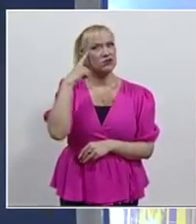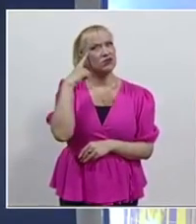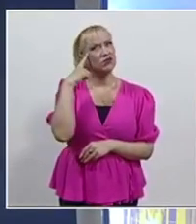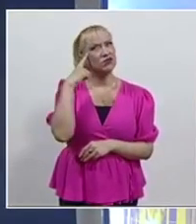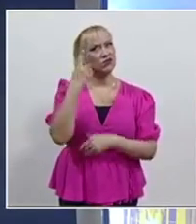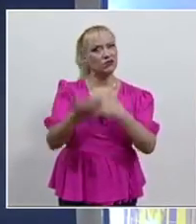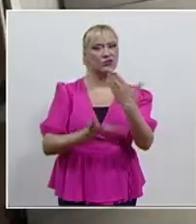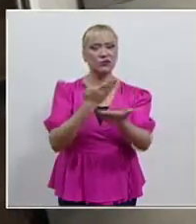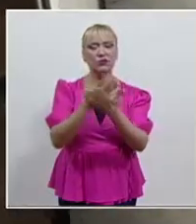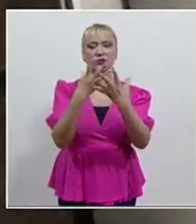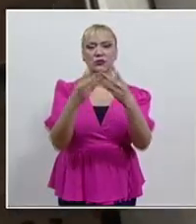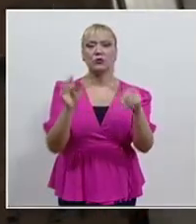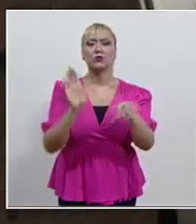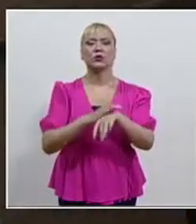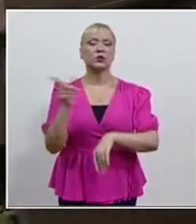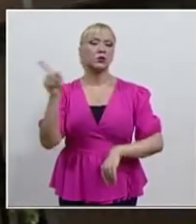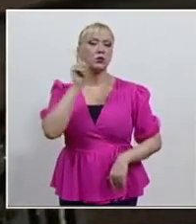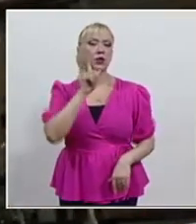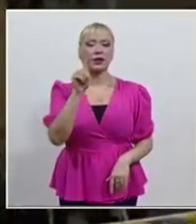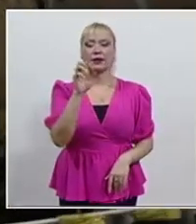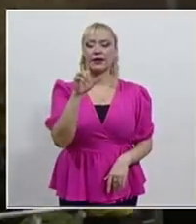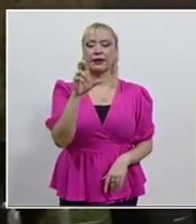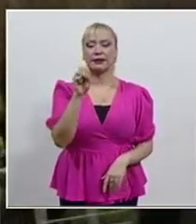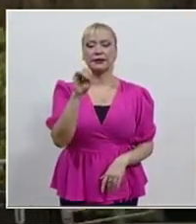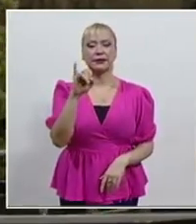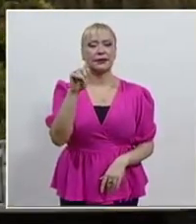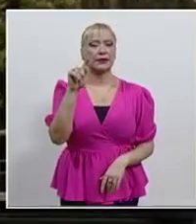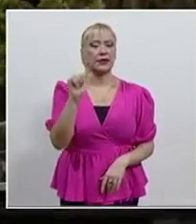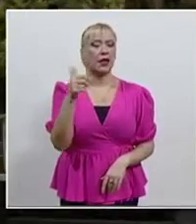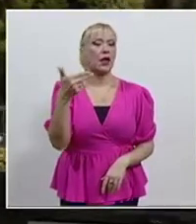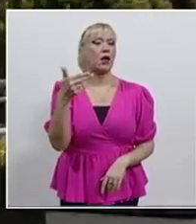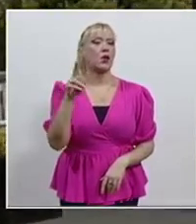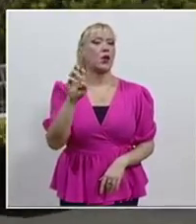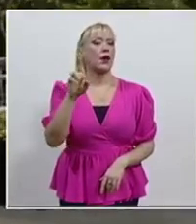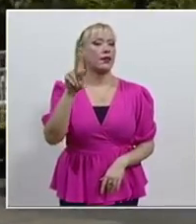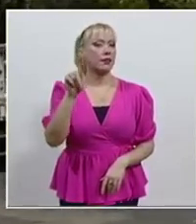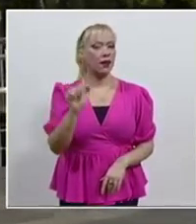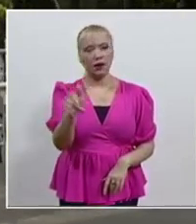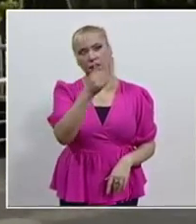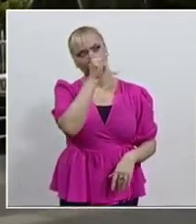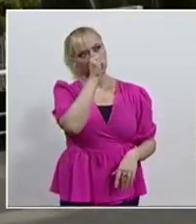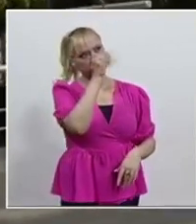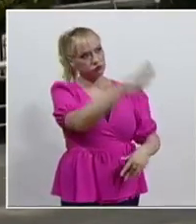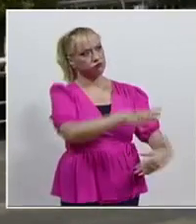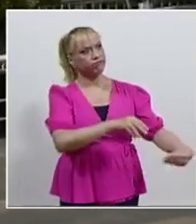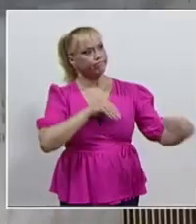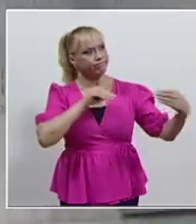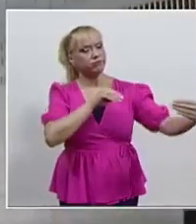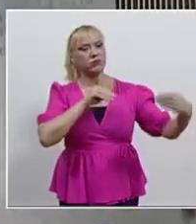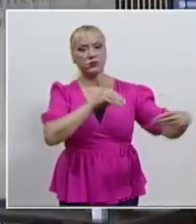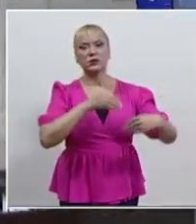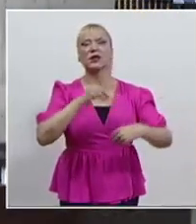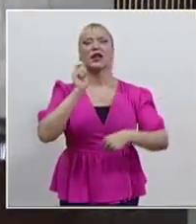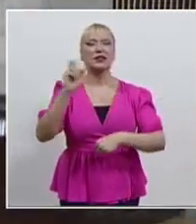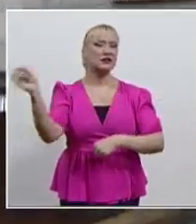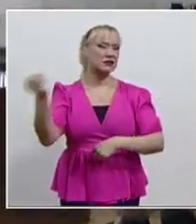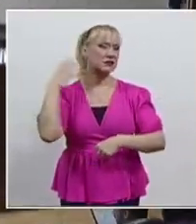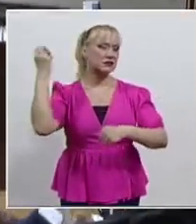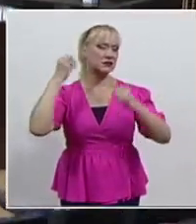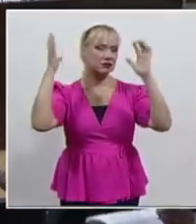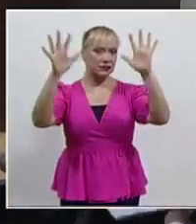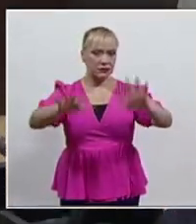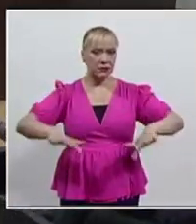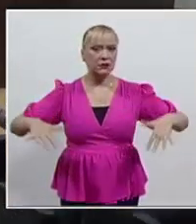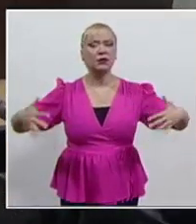que presentó Teresita de Jesús Rendón Huerta Barrera, impugnando actos suscitados en la quinta sesión extraordinaria que afirma